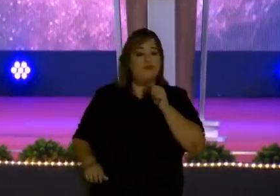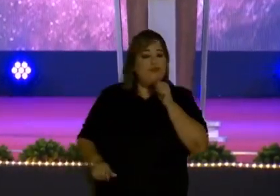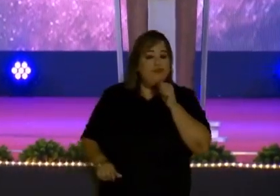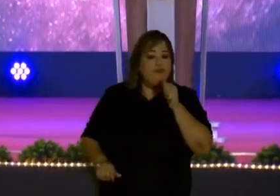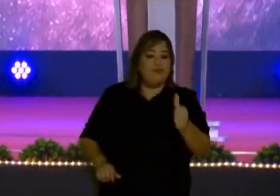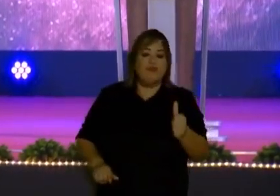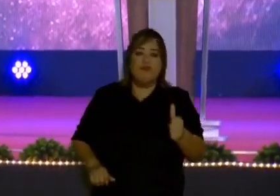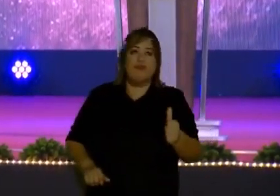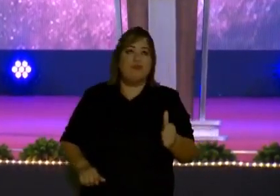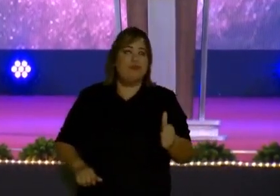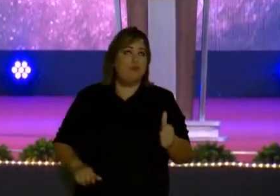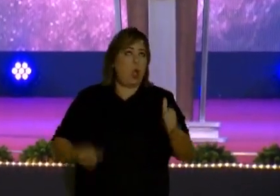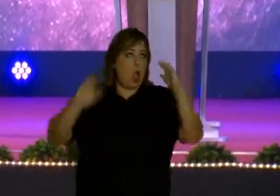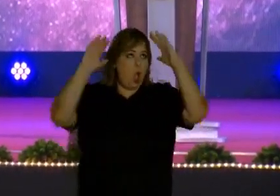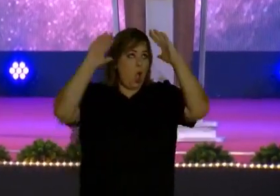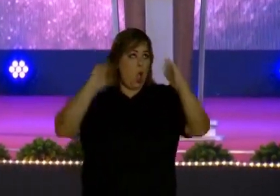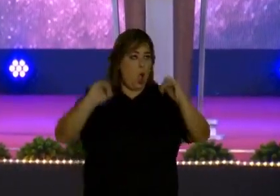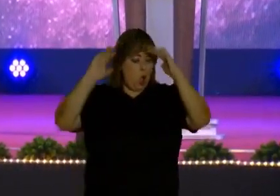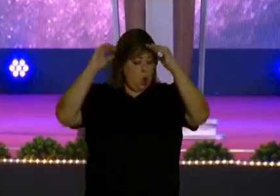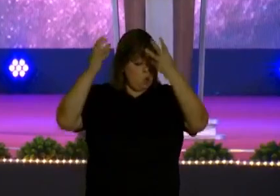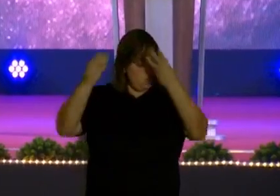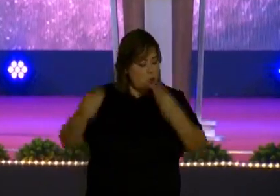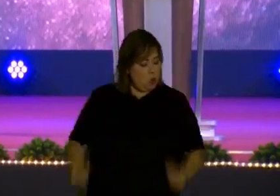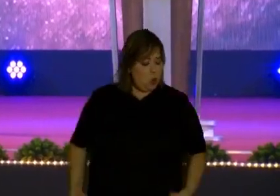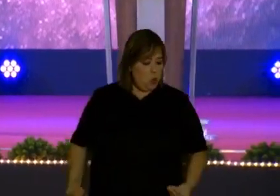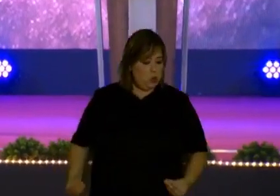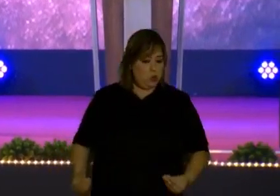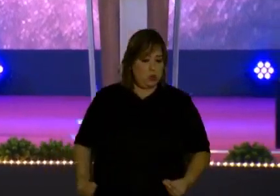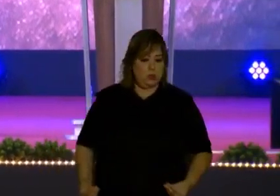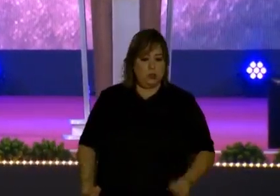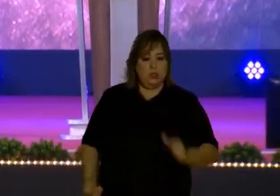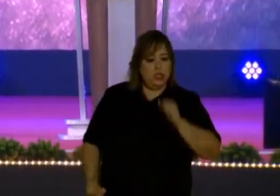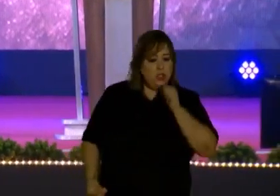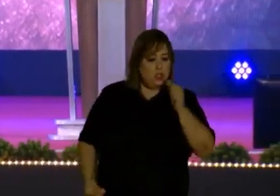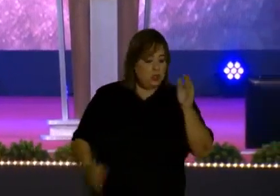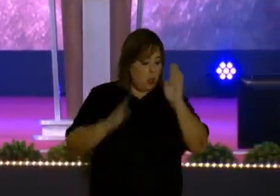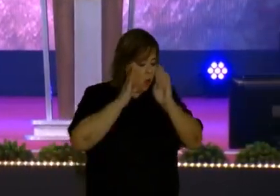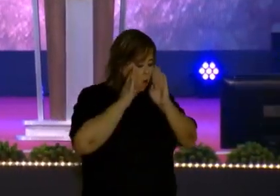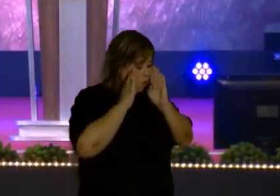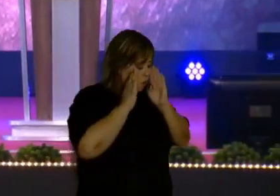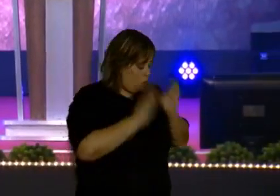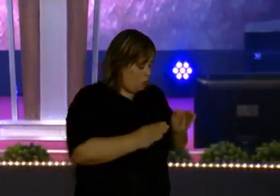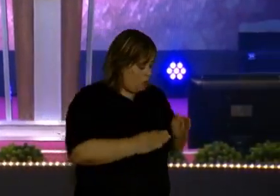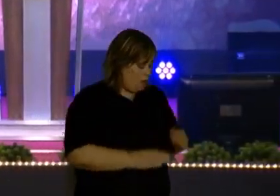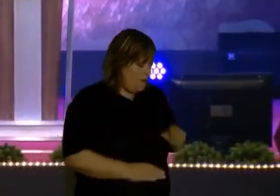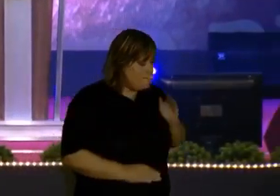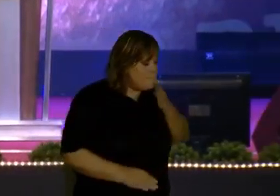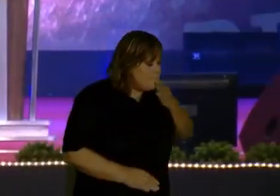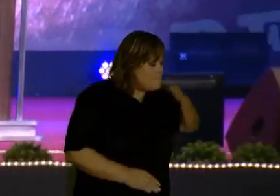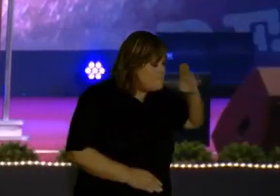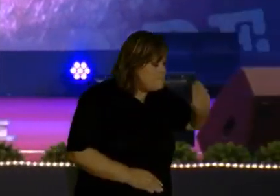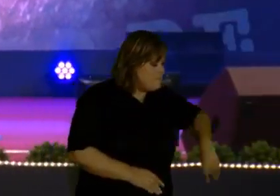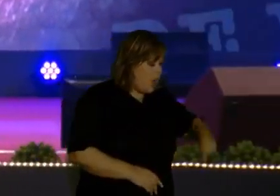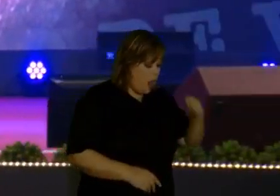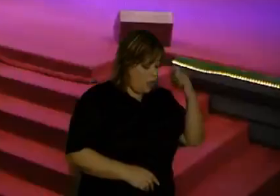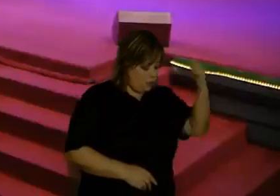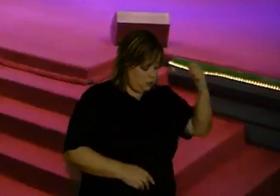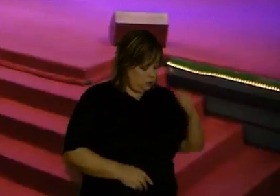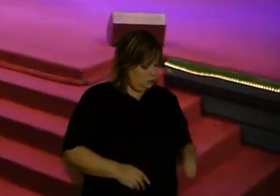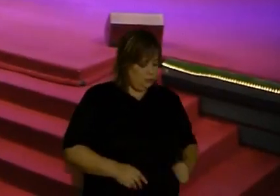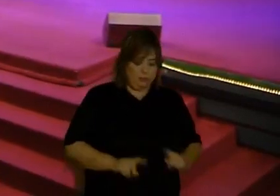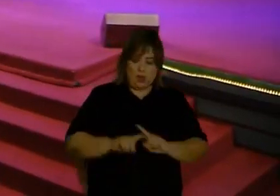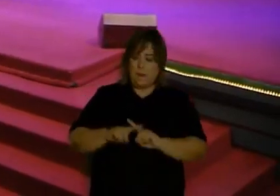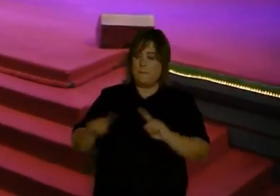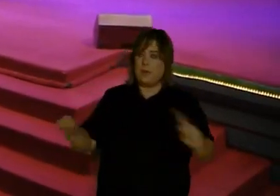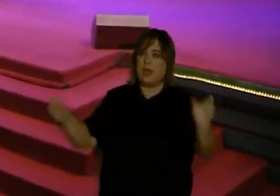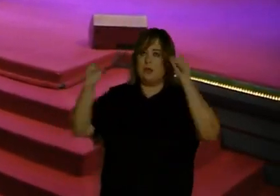estás viendo. No te dejes decepcionar por lo que te hacen. No te dejes decepcionar por los malos testimonios de algunos. Asómbrate por la grandeza